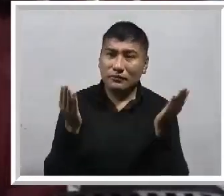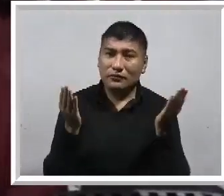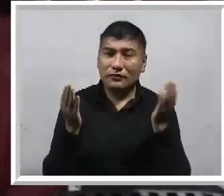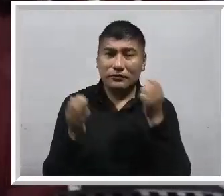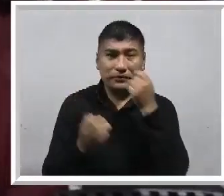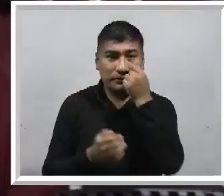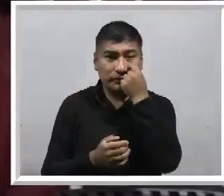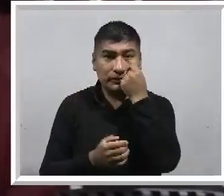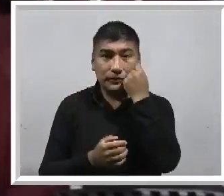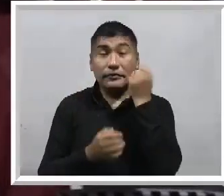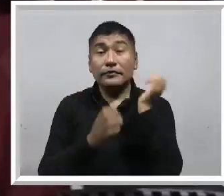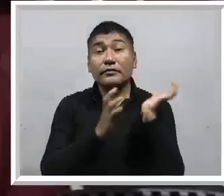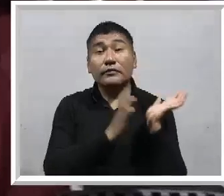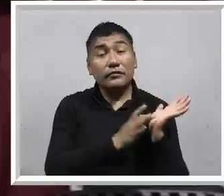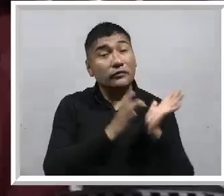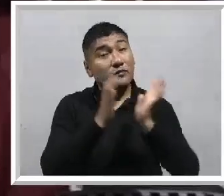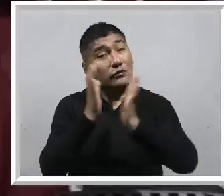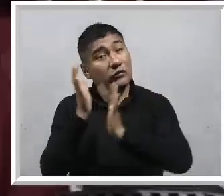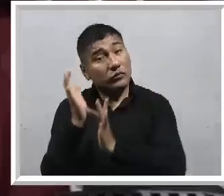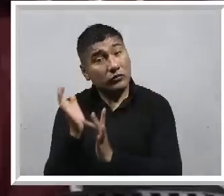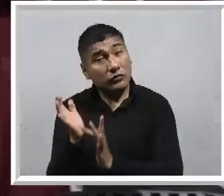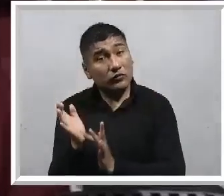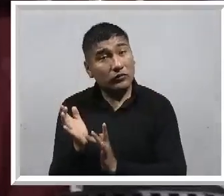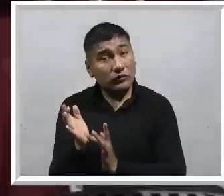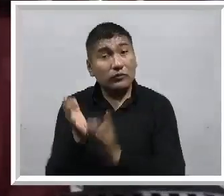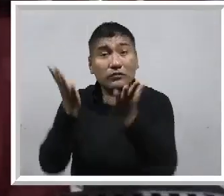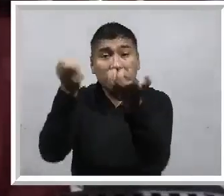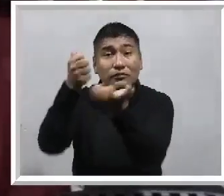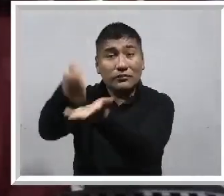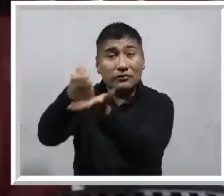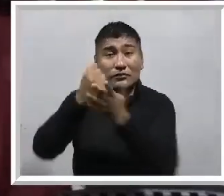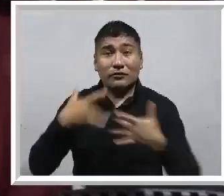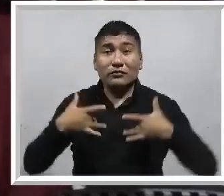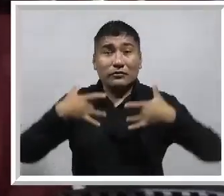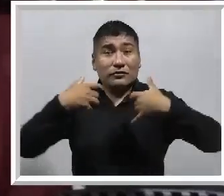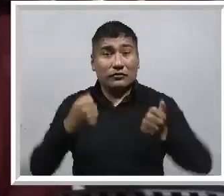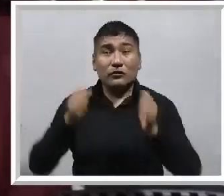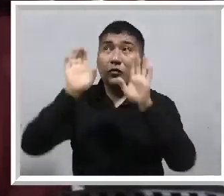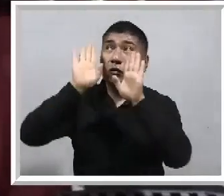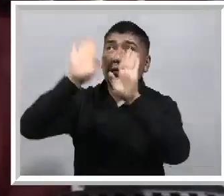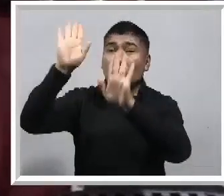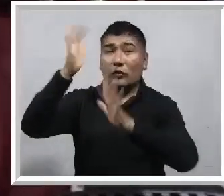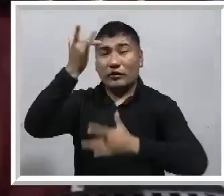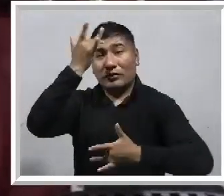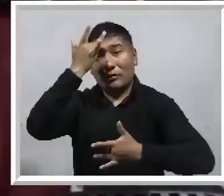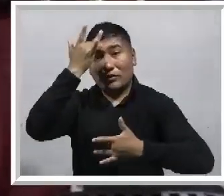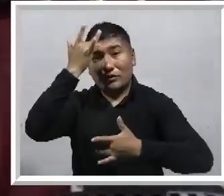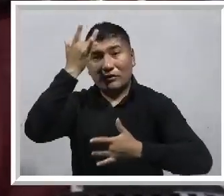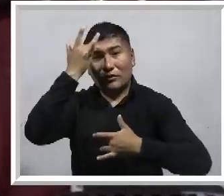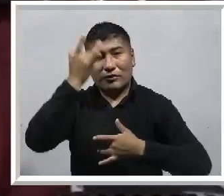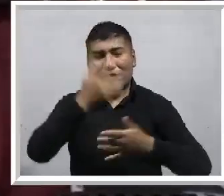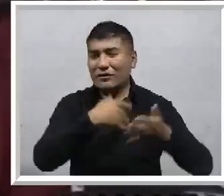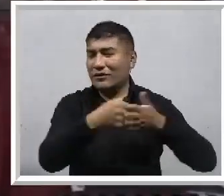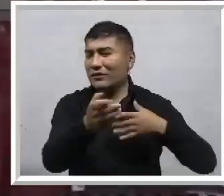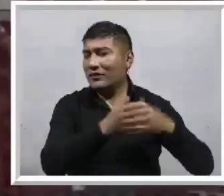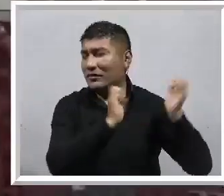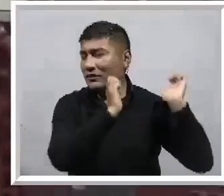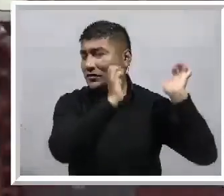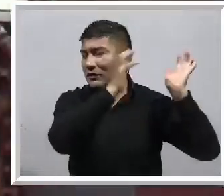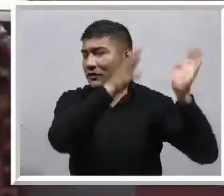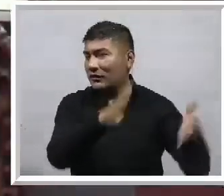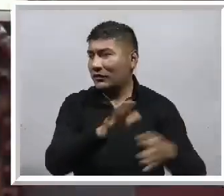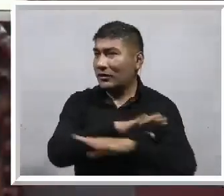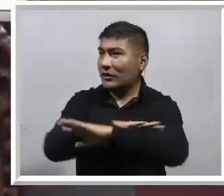palabra Jesús no nos quiere curar de esas enfermedades de La indiferencia de la falta